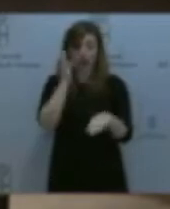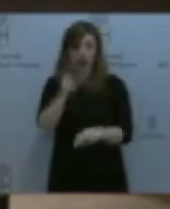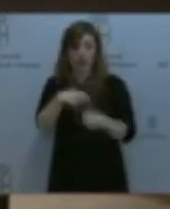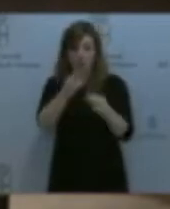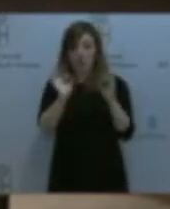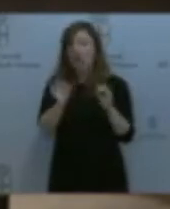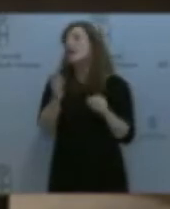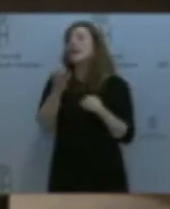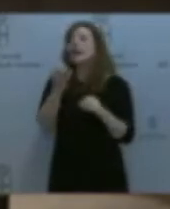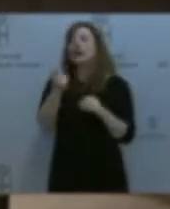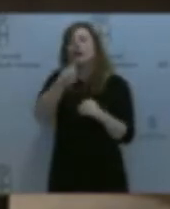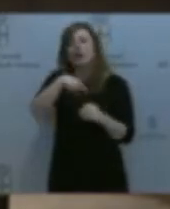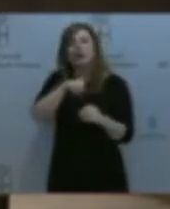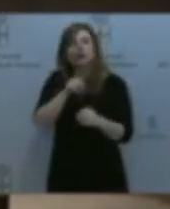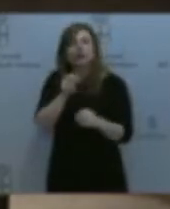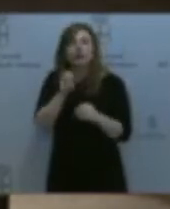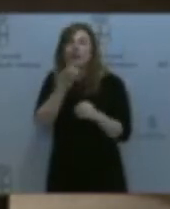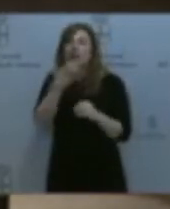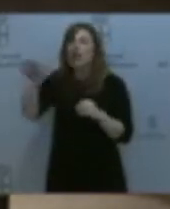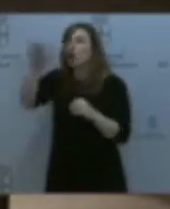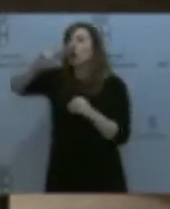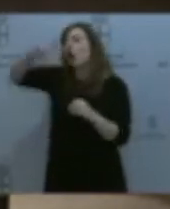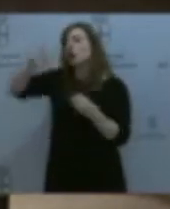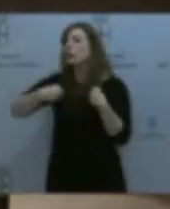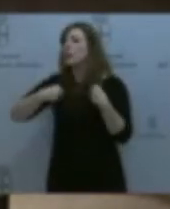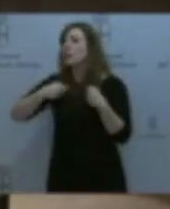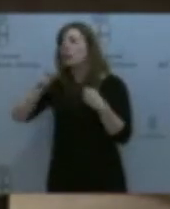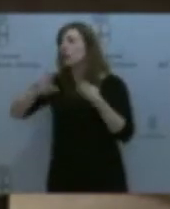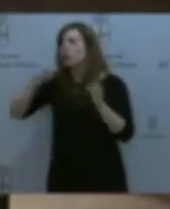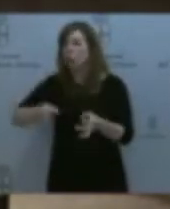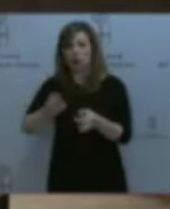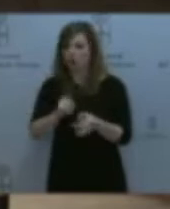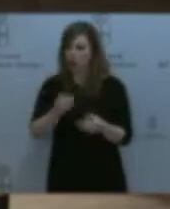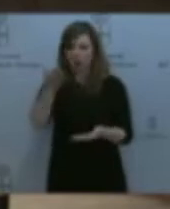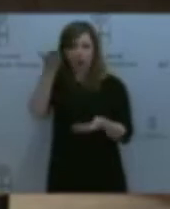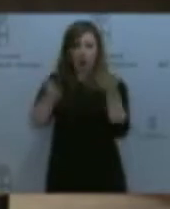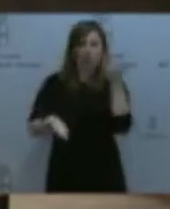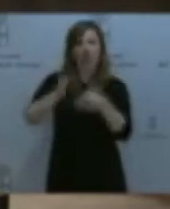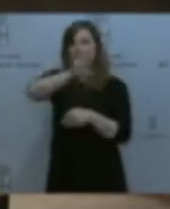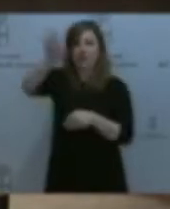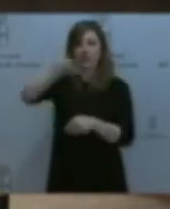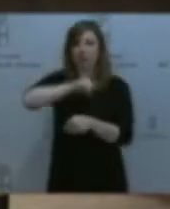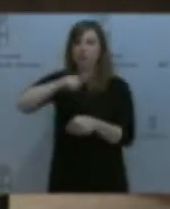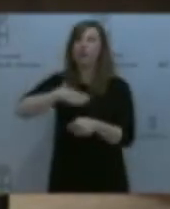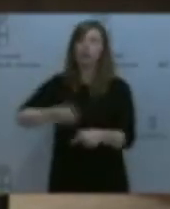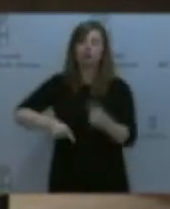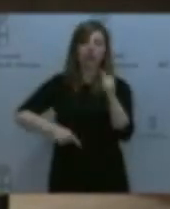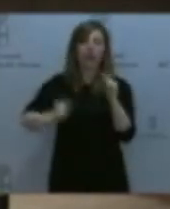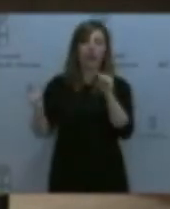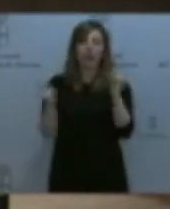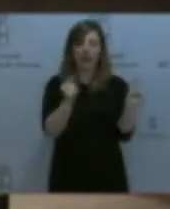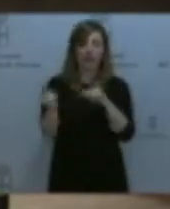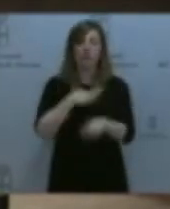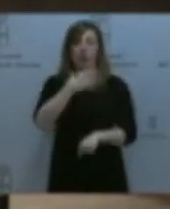cómo nos hubiese ido peor en otros sitios. Las comparativas con otras comunidades pueden ser discutibles, Lo que